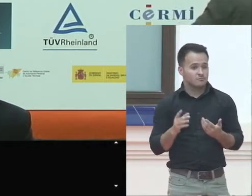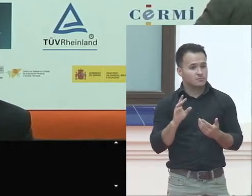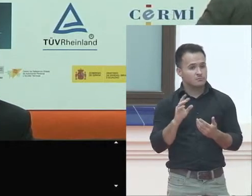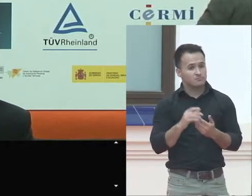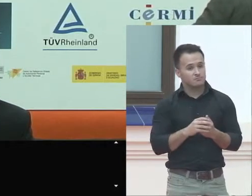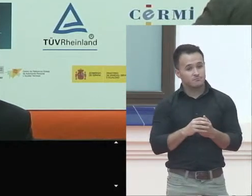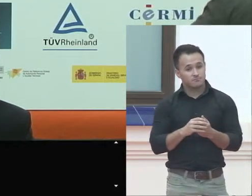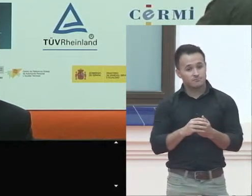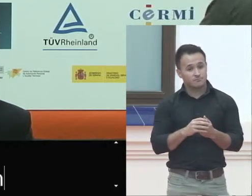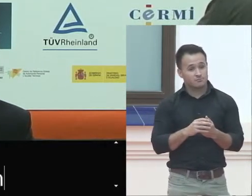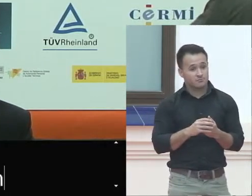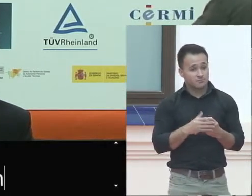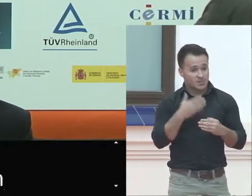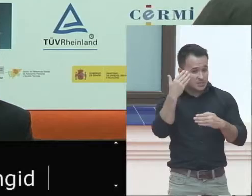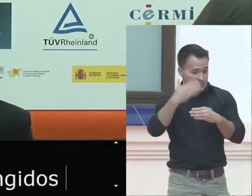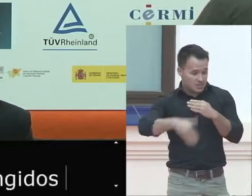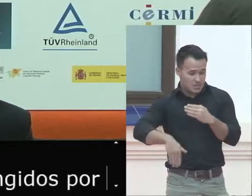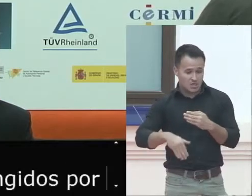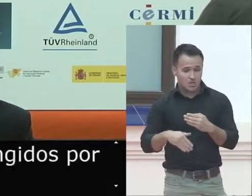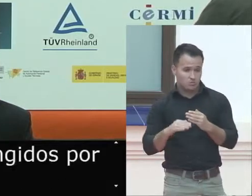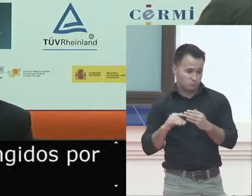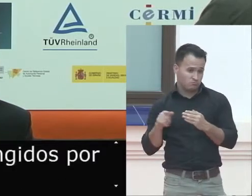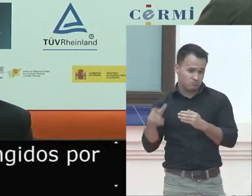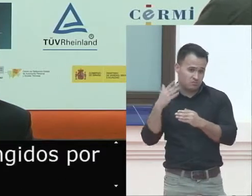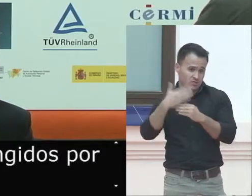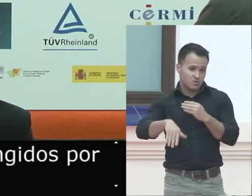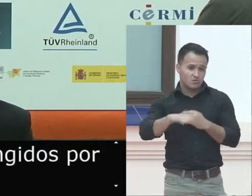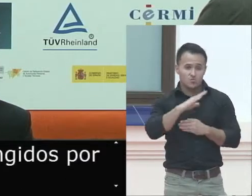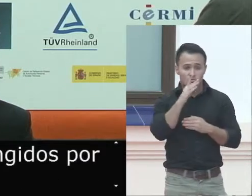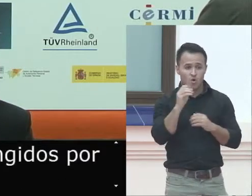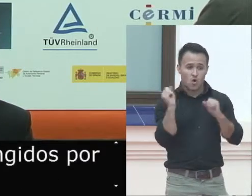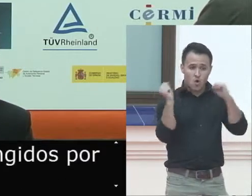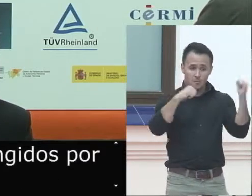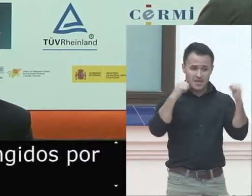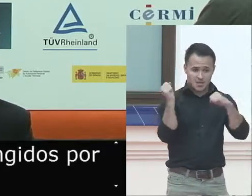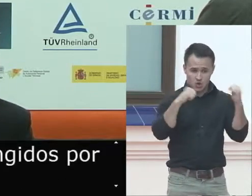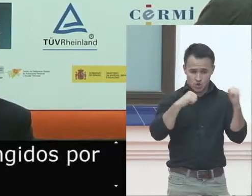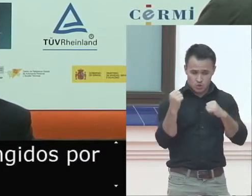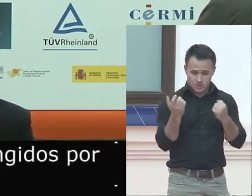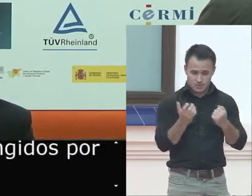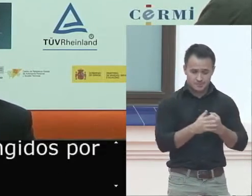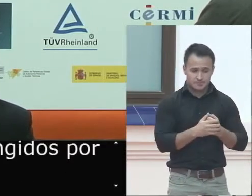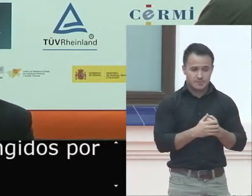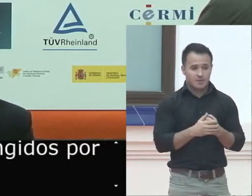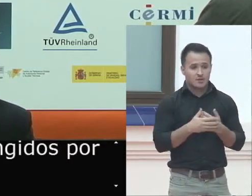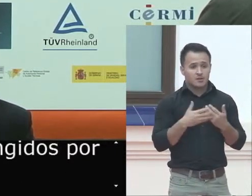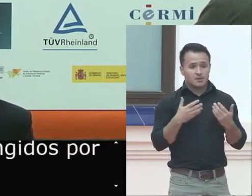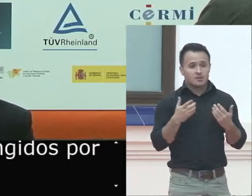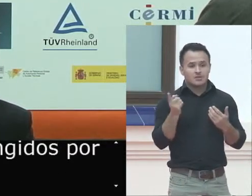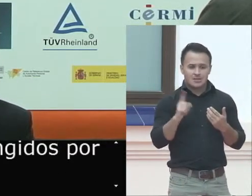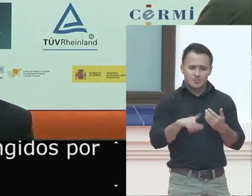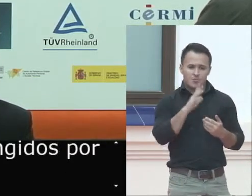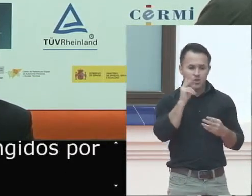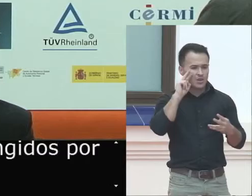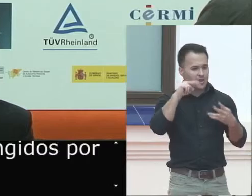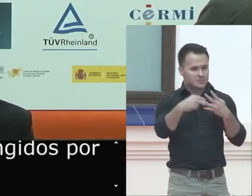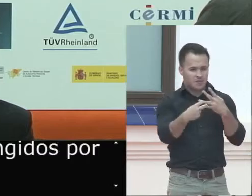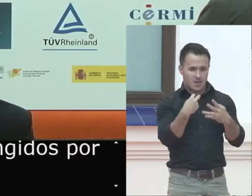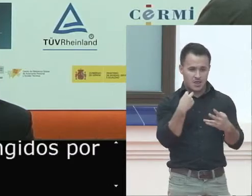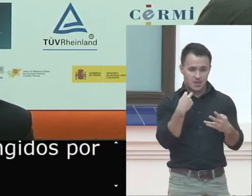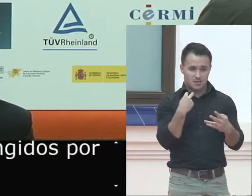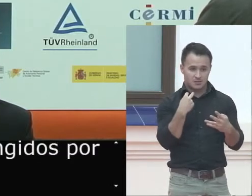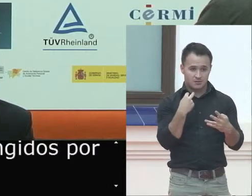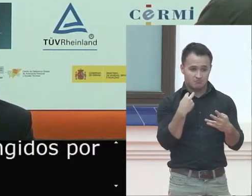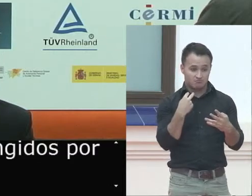restringidos por la presencia de sus competidores y por la transparencia